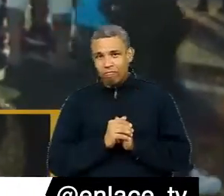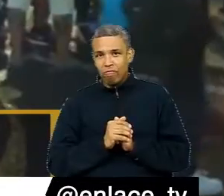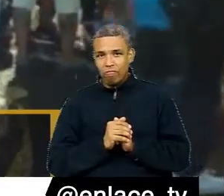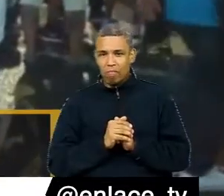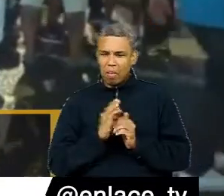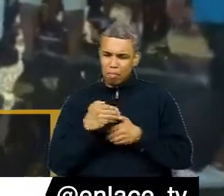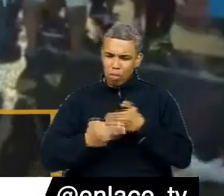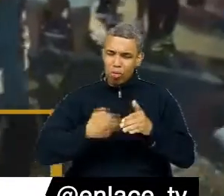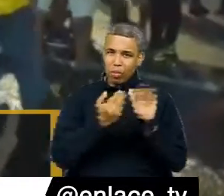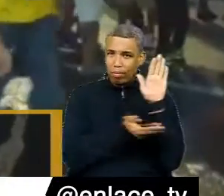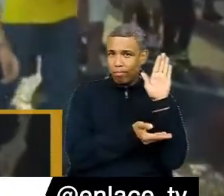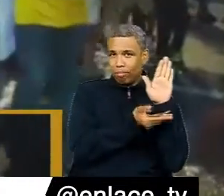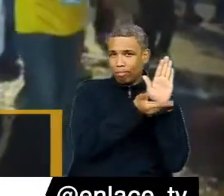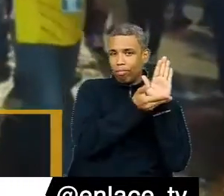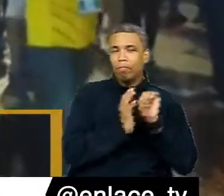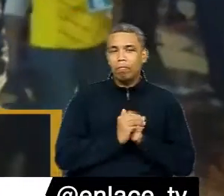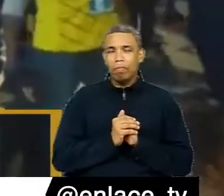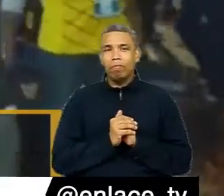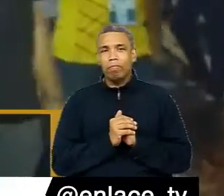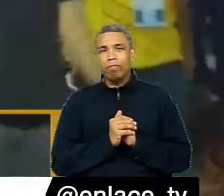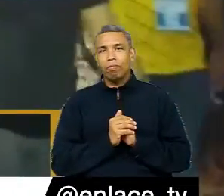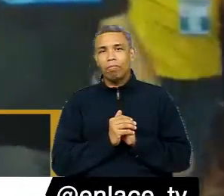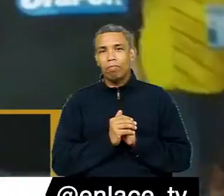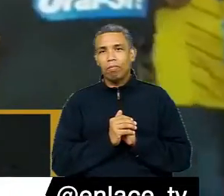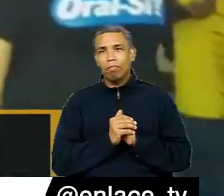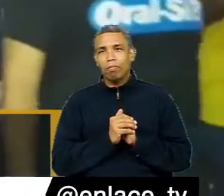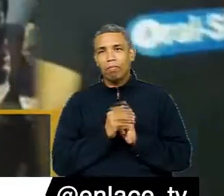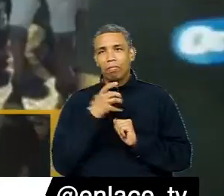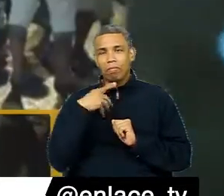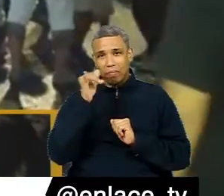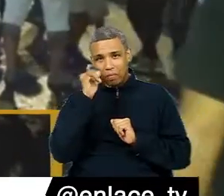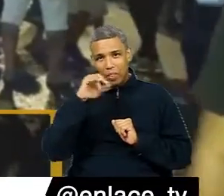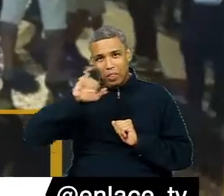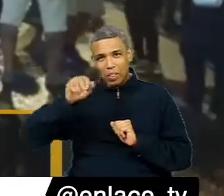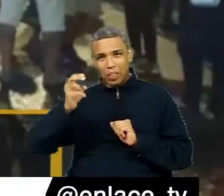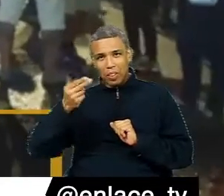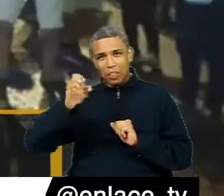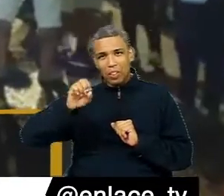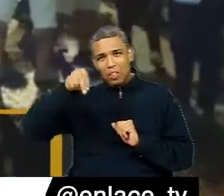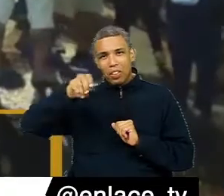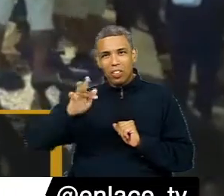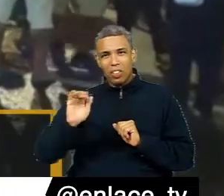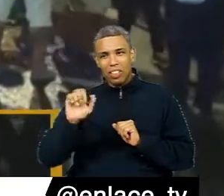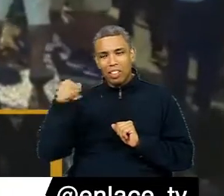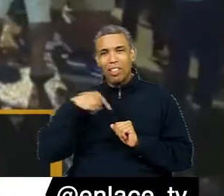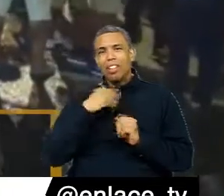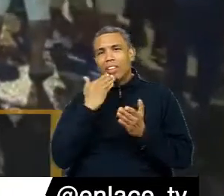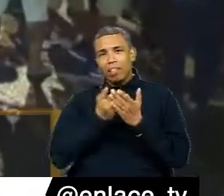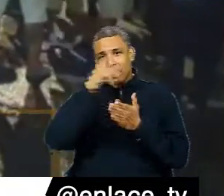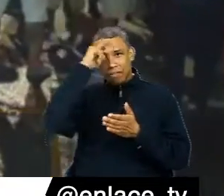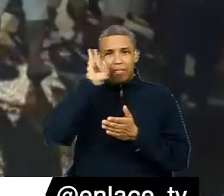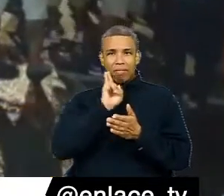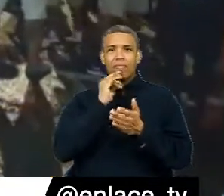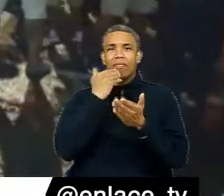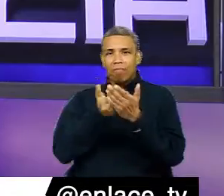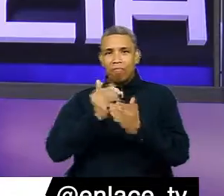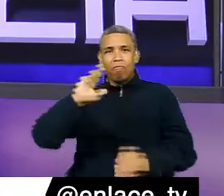colombiano en esta eliminatoria. Con la cámara y la producción de Jonathan Castrellón, un informe de Ariel Quiseno Mendoza, desde Barranquilla para Enlace Noticias. Feliz noche.